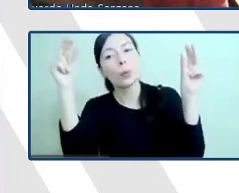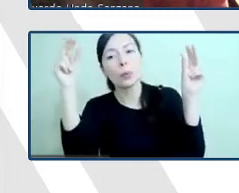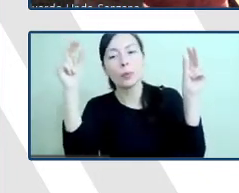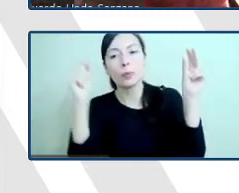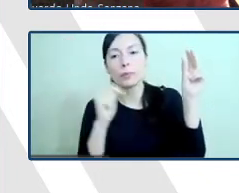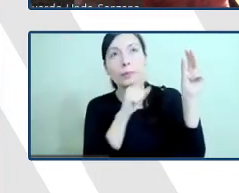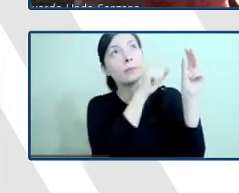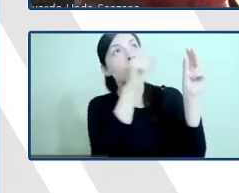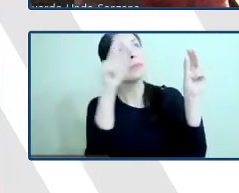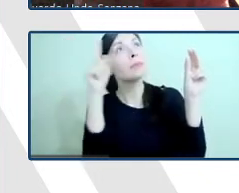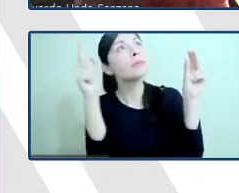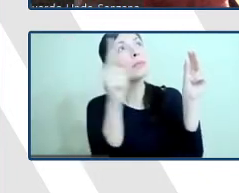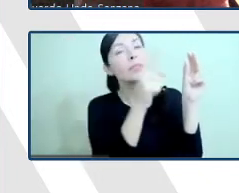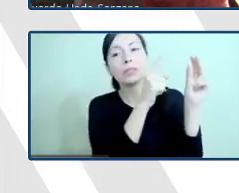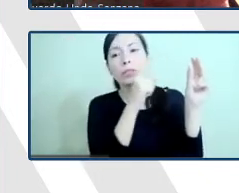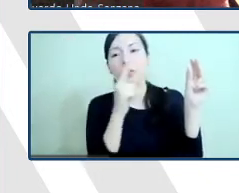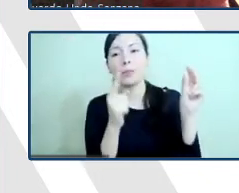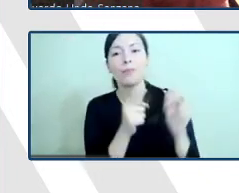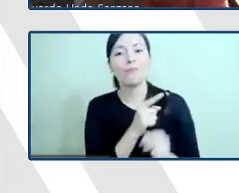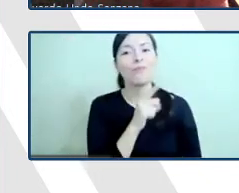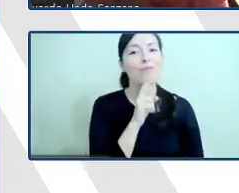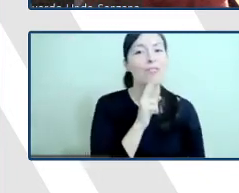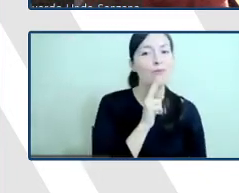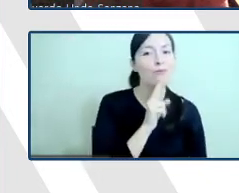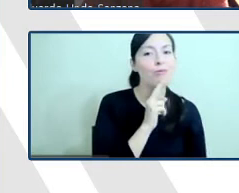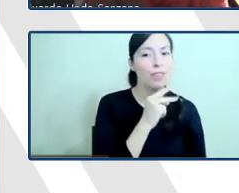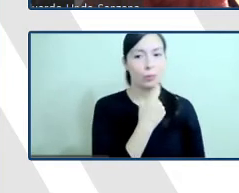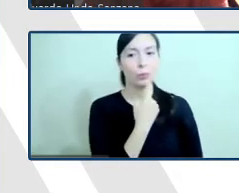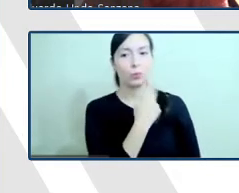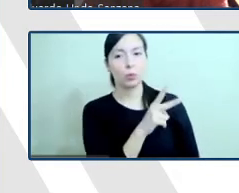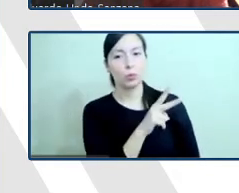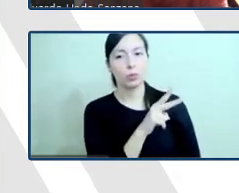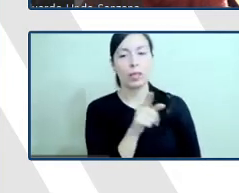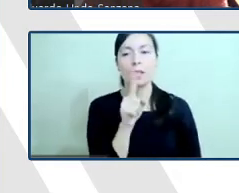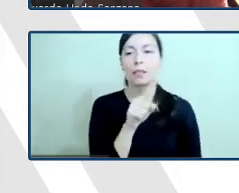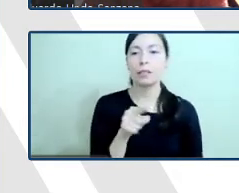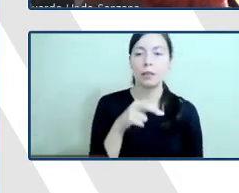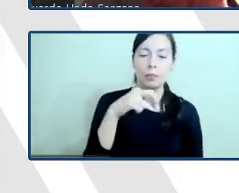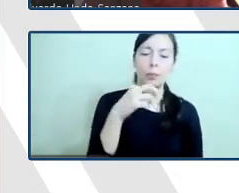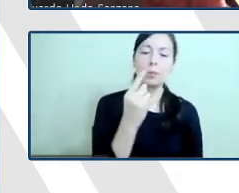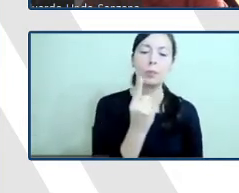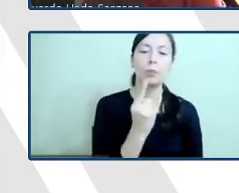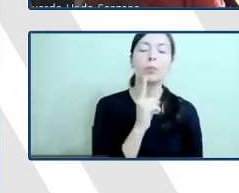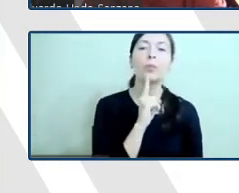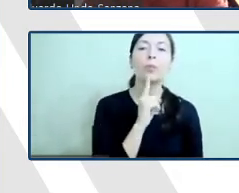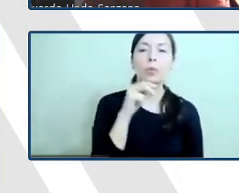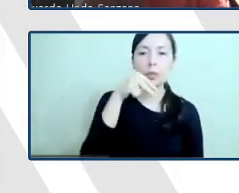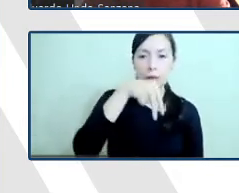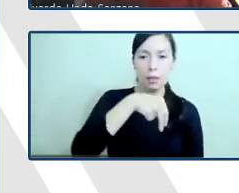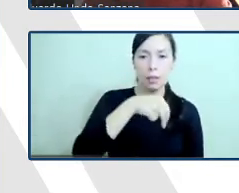eran solamente los satélites soviéticos, el Sputnik 1 y el Sputnik 2.